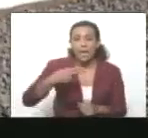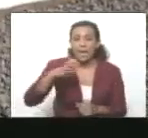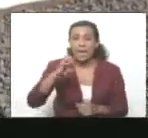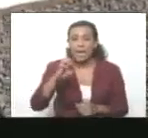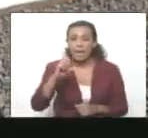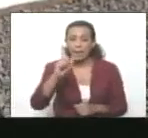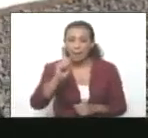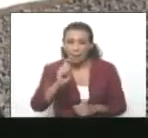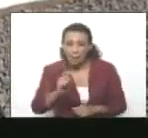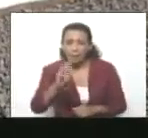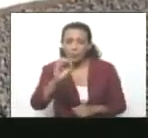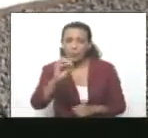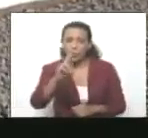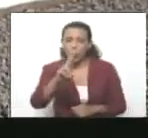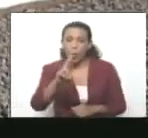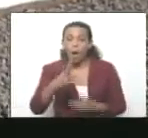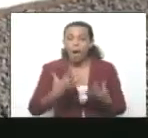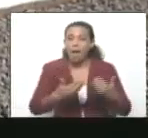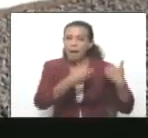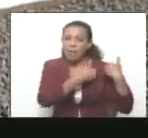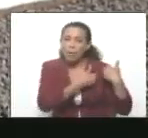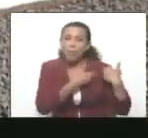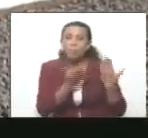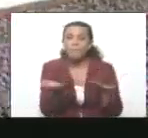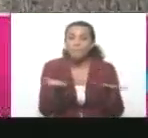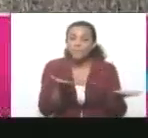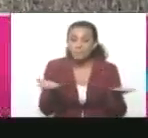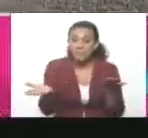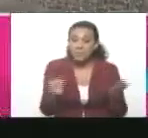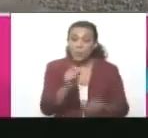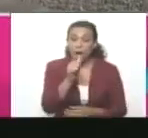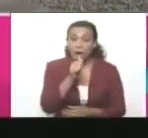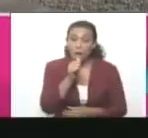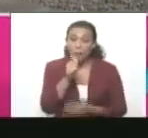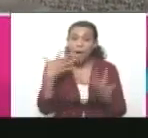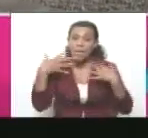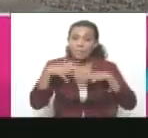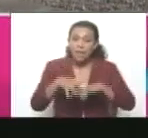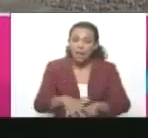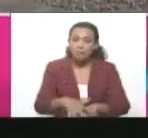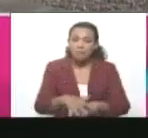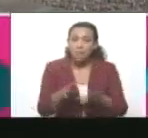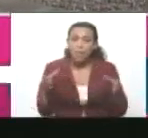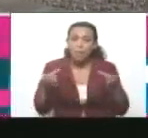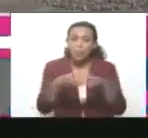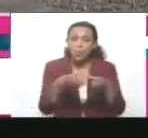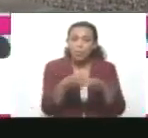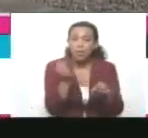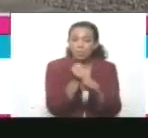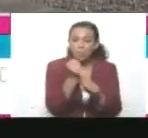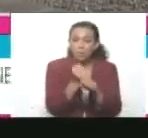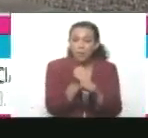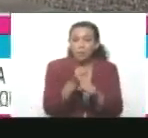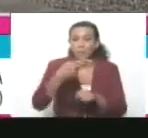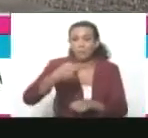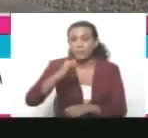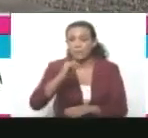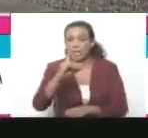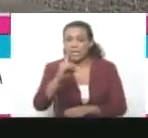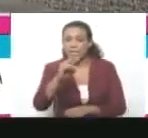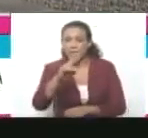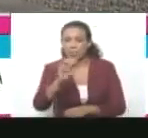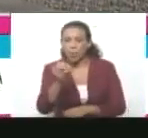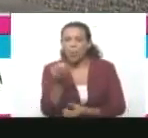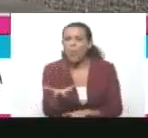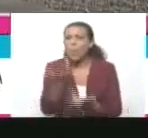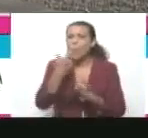Larry es encargado de mantenimiento y servicio, integrante del colectivo de la clase obrera de Hidrocentro. Héctor Larry,